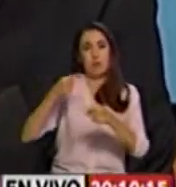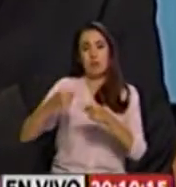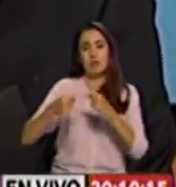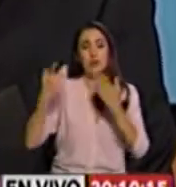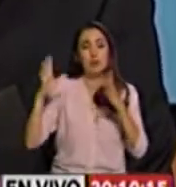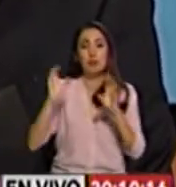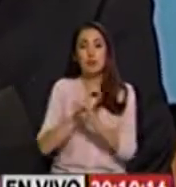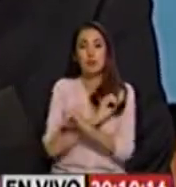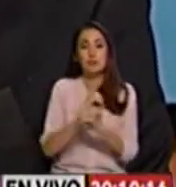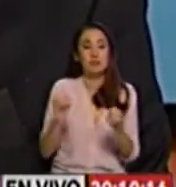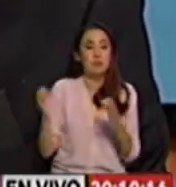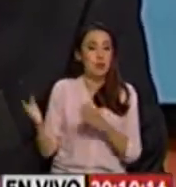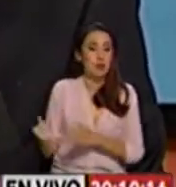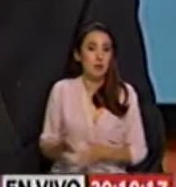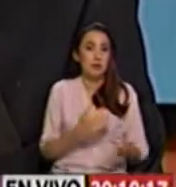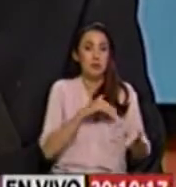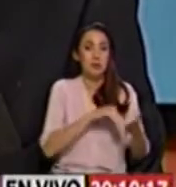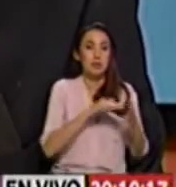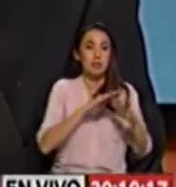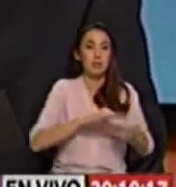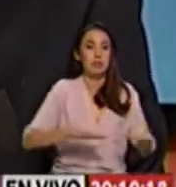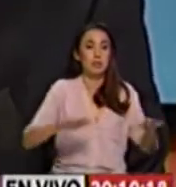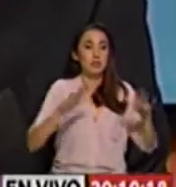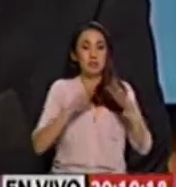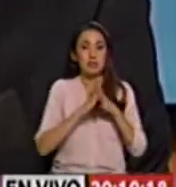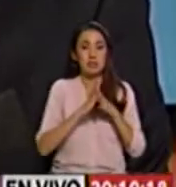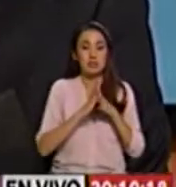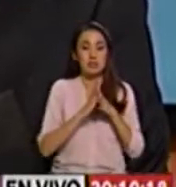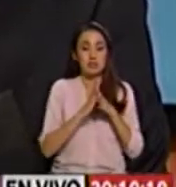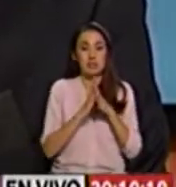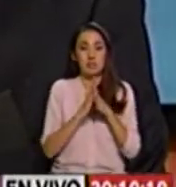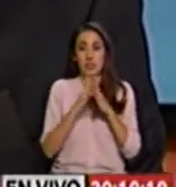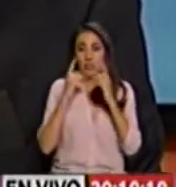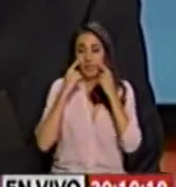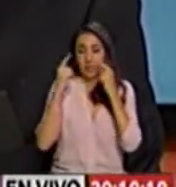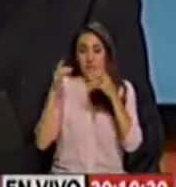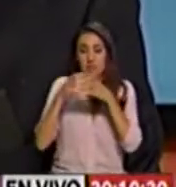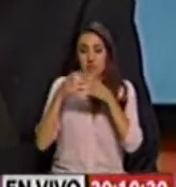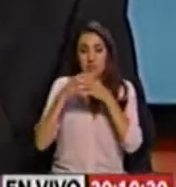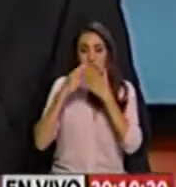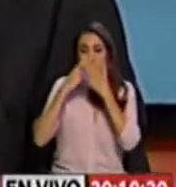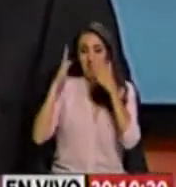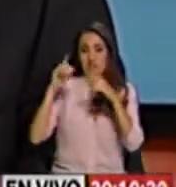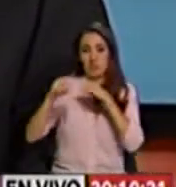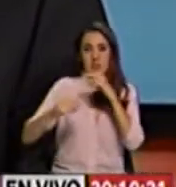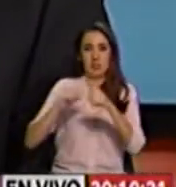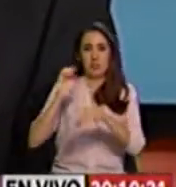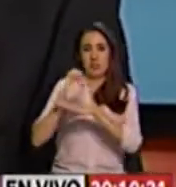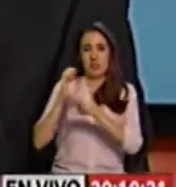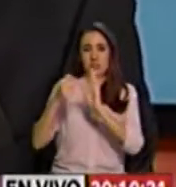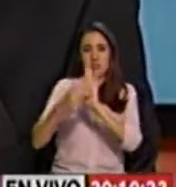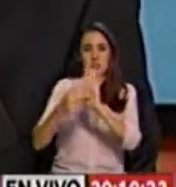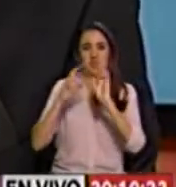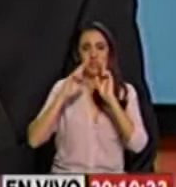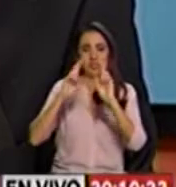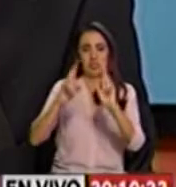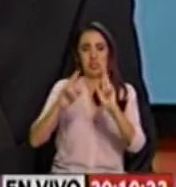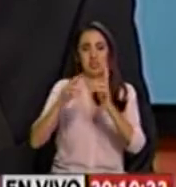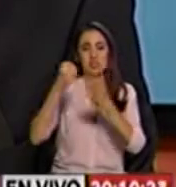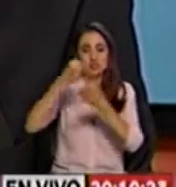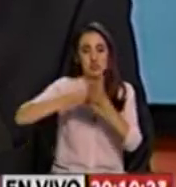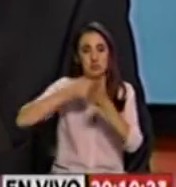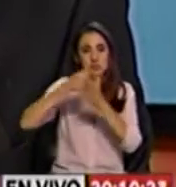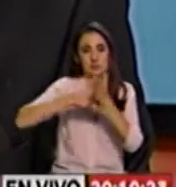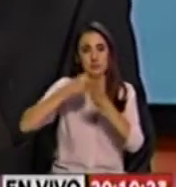no haya una rebaja al presupuesto de las universidades. Uh-huh. Eso le dice mucho al Ecuador porque después de los sacrificios que ha hecho